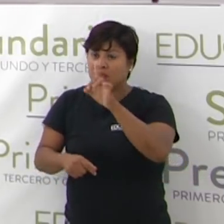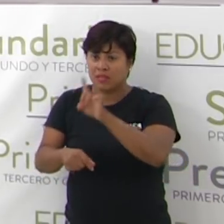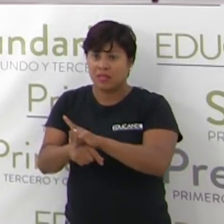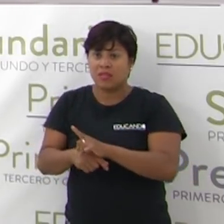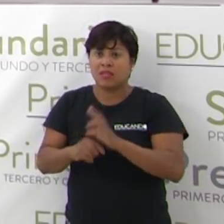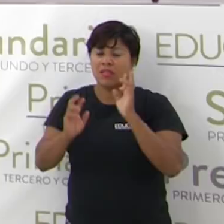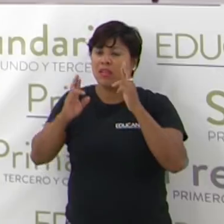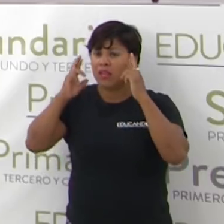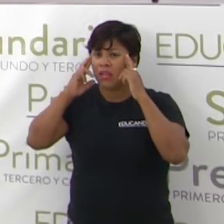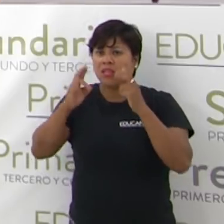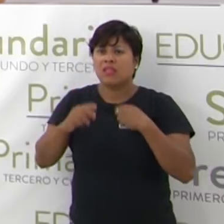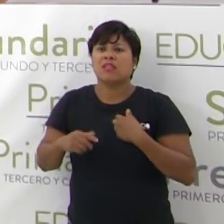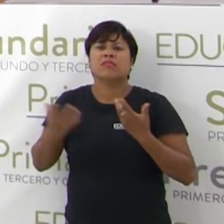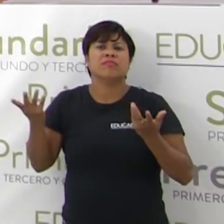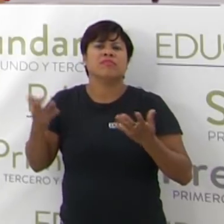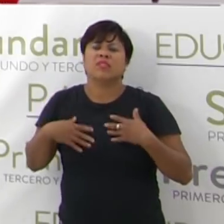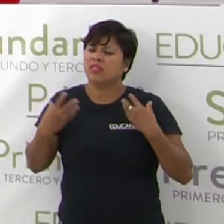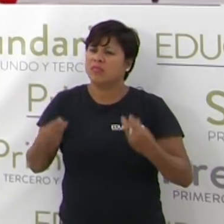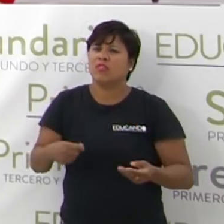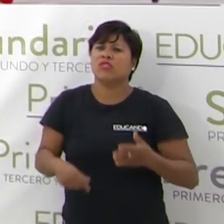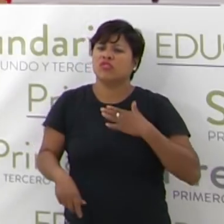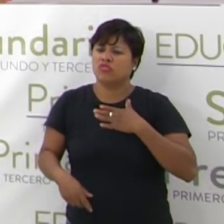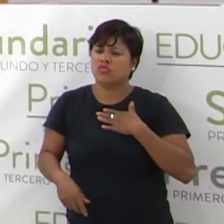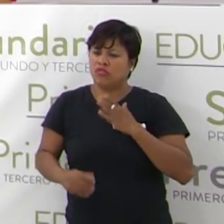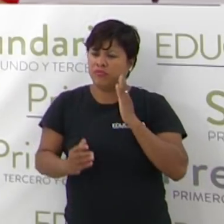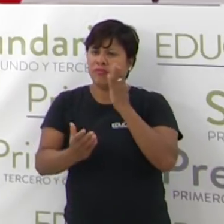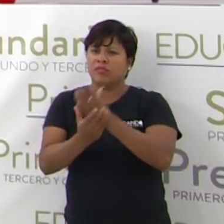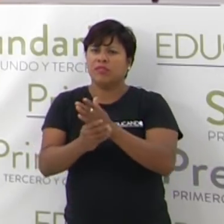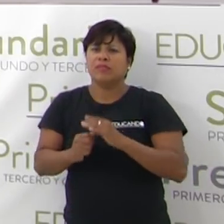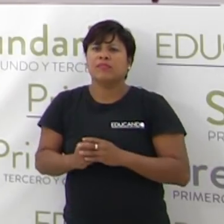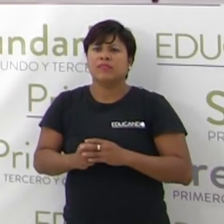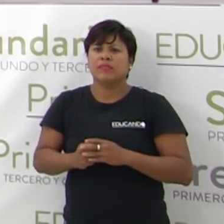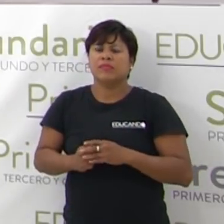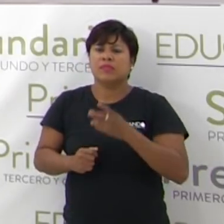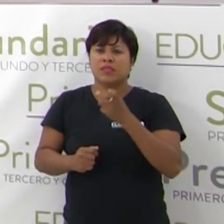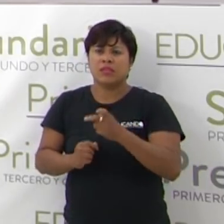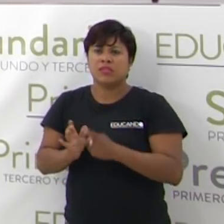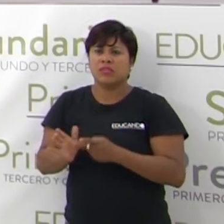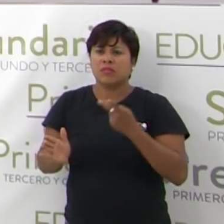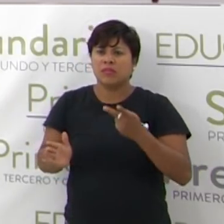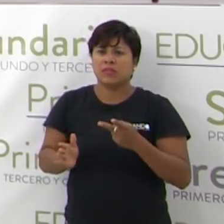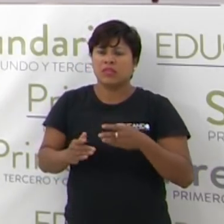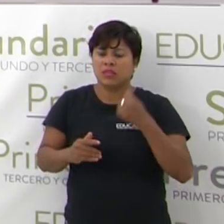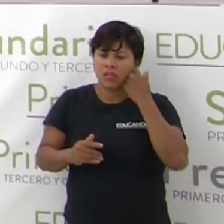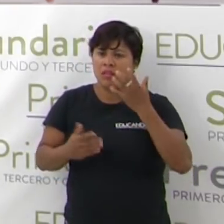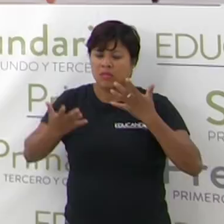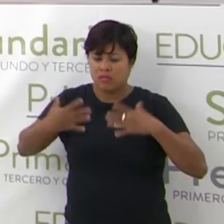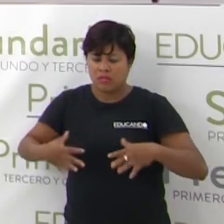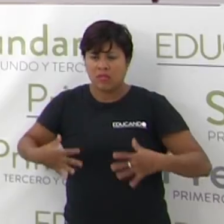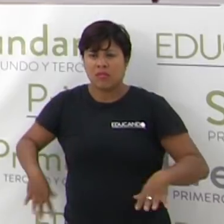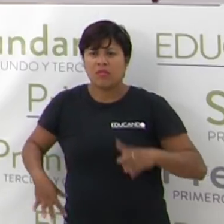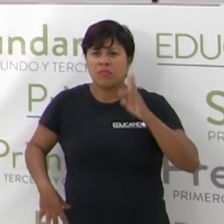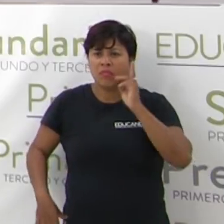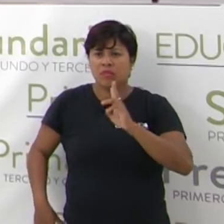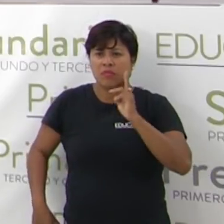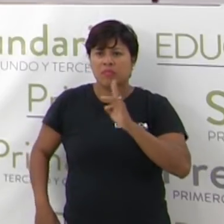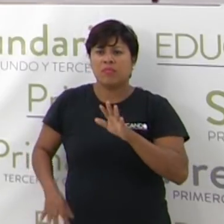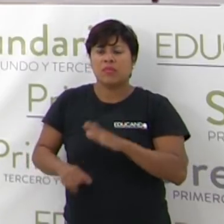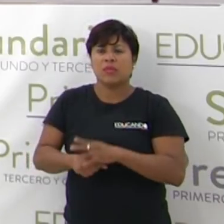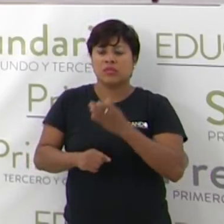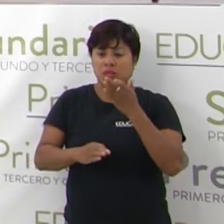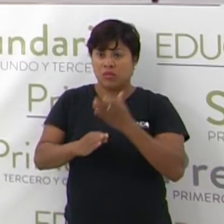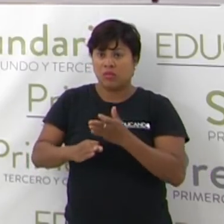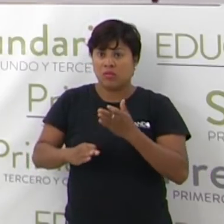rey desesperado dijo, pues ni modo, tendré que ir yo mismo. Y de una vez quiero que me programen un desfile, porque si